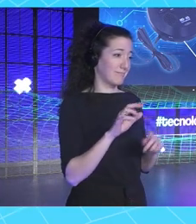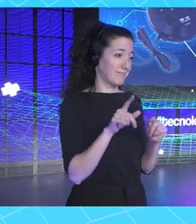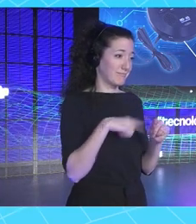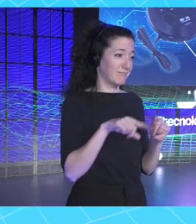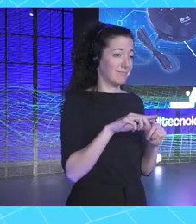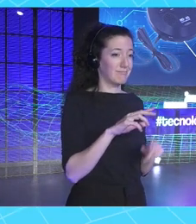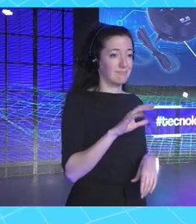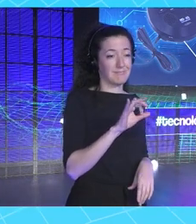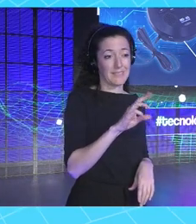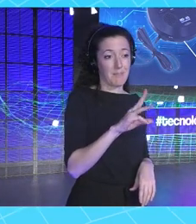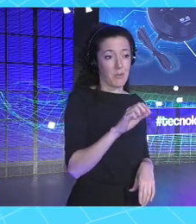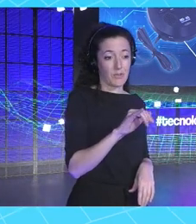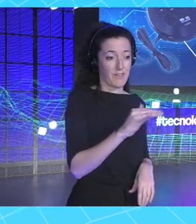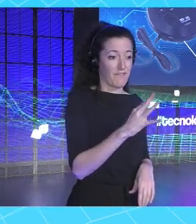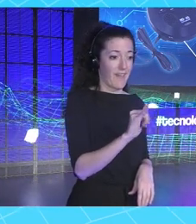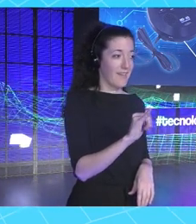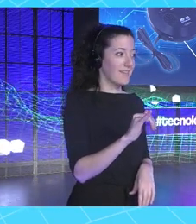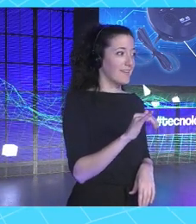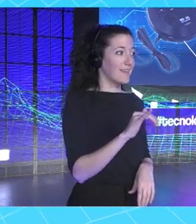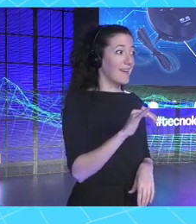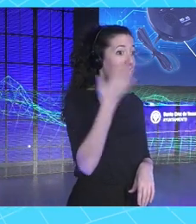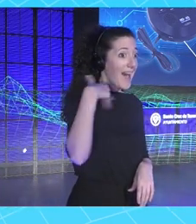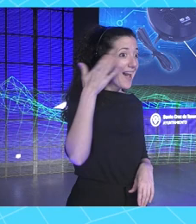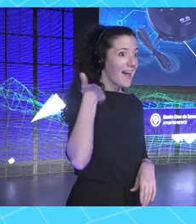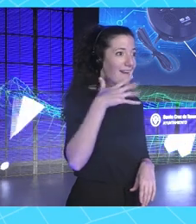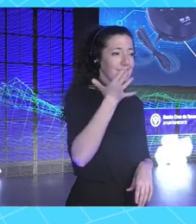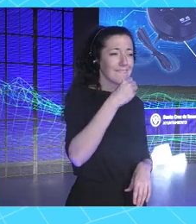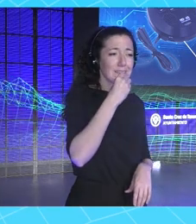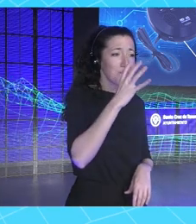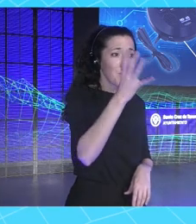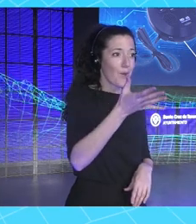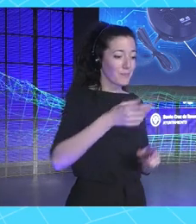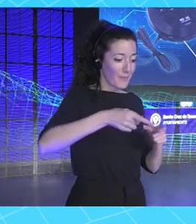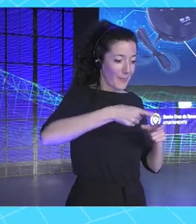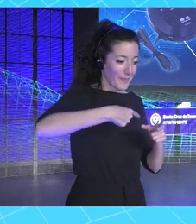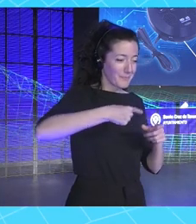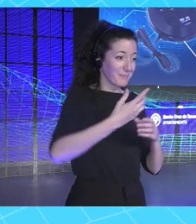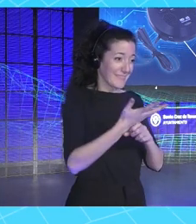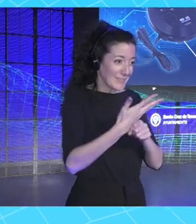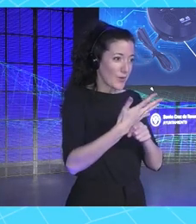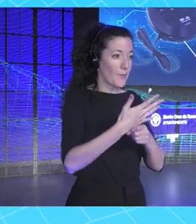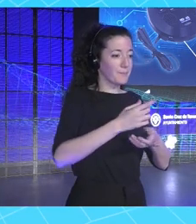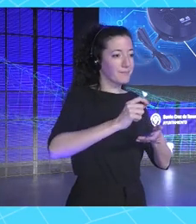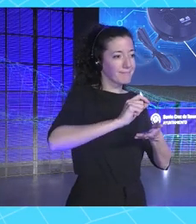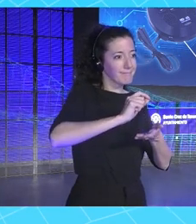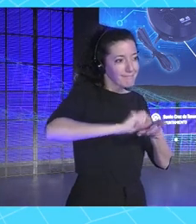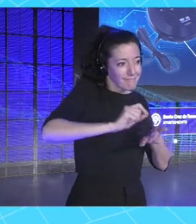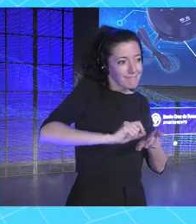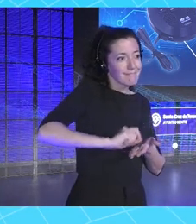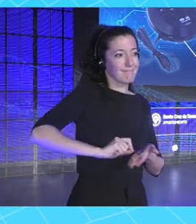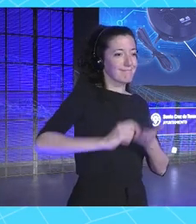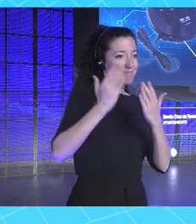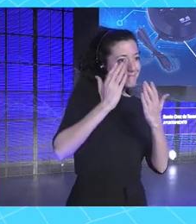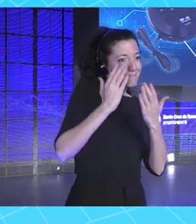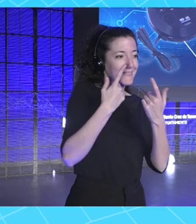que hacer un disco dedicado y había gente súper ordenada que tenía carpetitas con cuatro discos en cada lado ponía